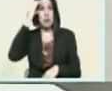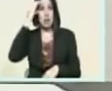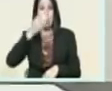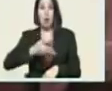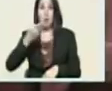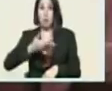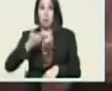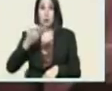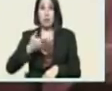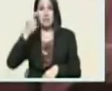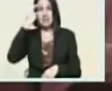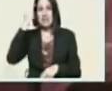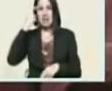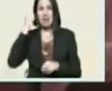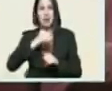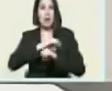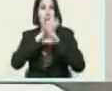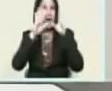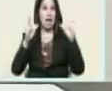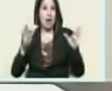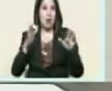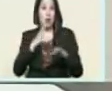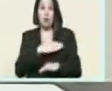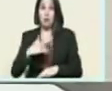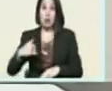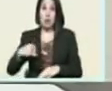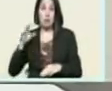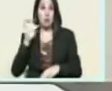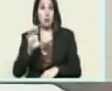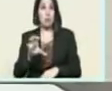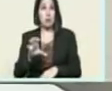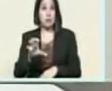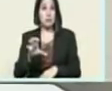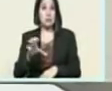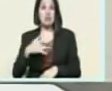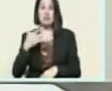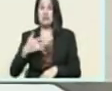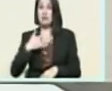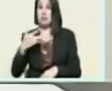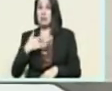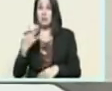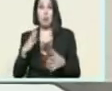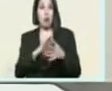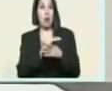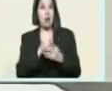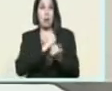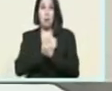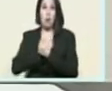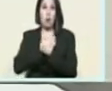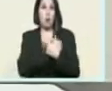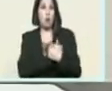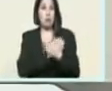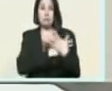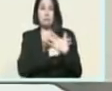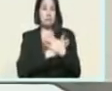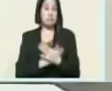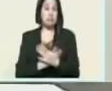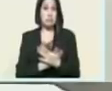saber claro lo que queremos con nuestro país! ¡Qué importante es sentir el amor, la pasión por lo que